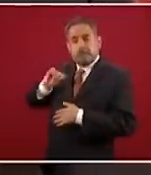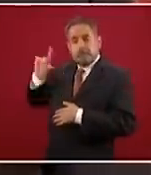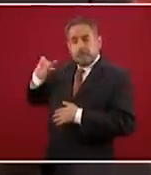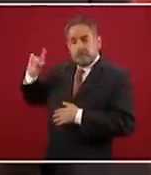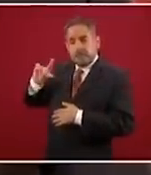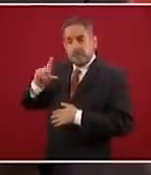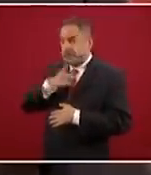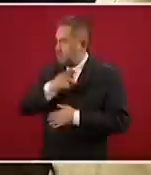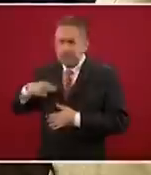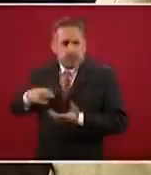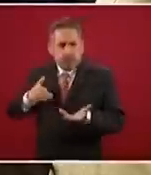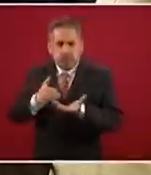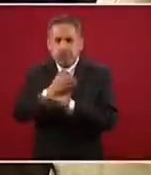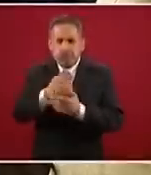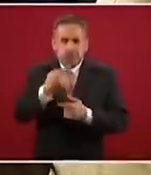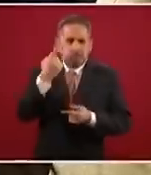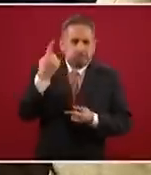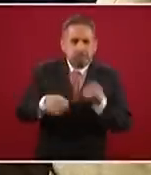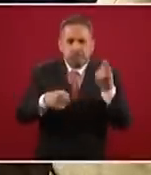se metan.